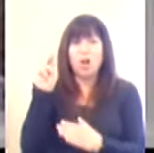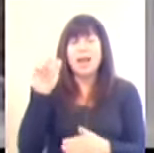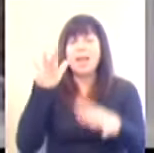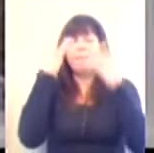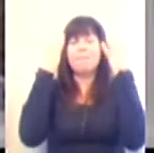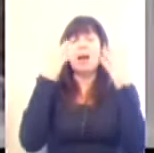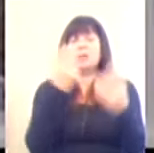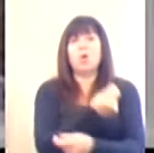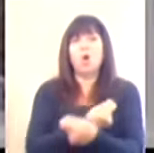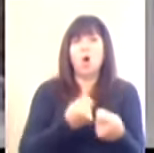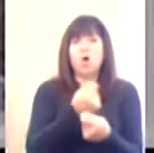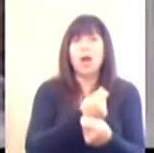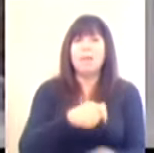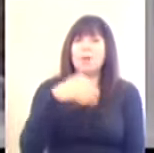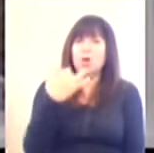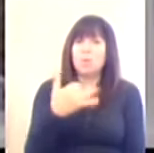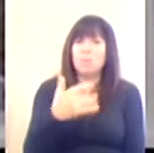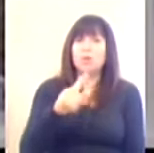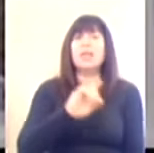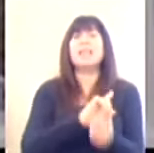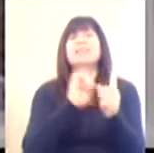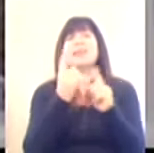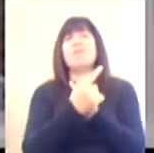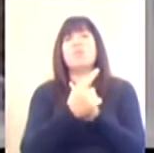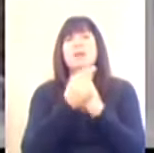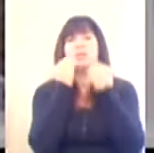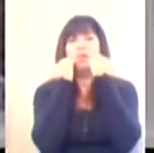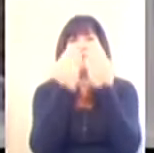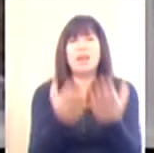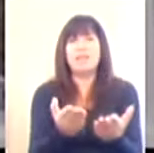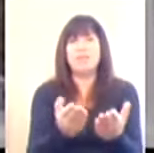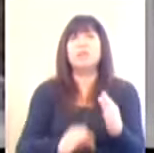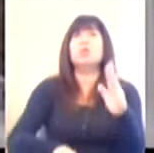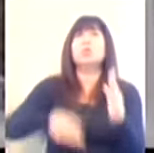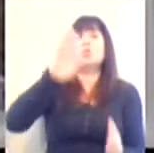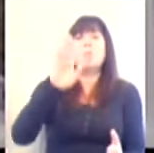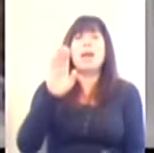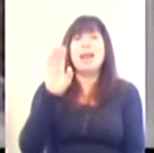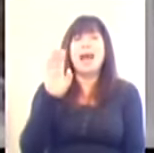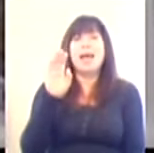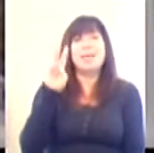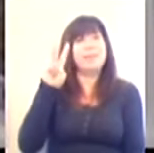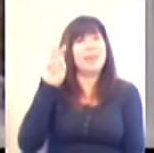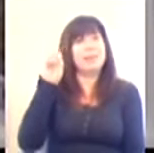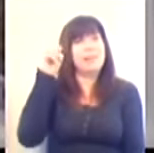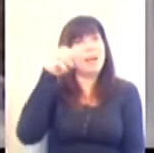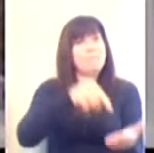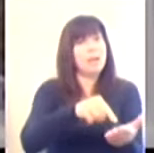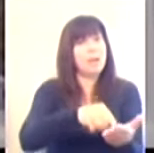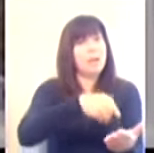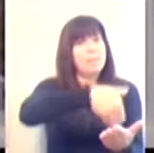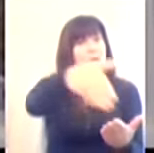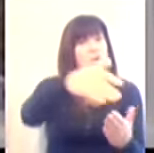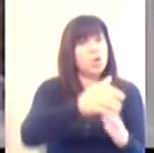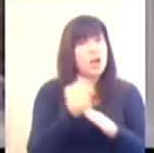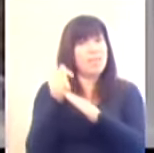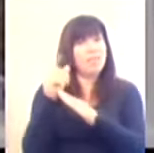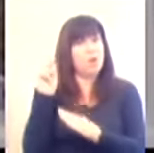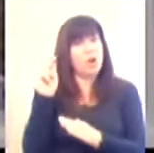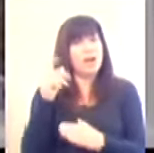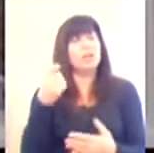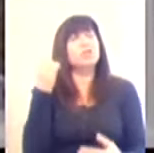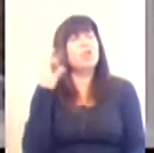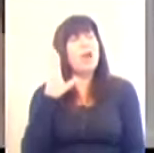económico neto en la transformación de estos beneficios que supera los 30.000 millones de dólares, solamente si evaluamos